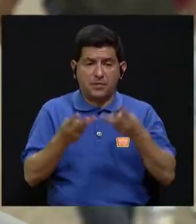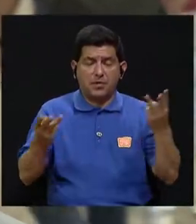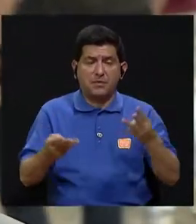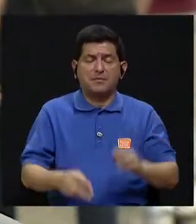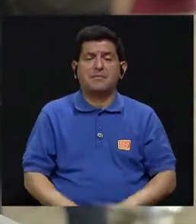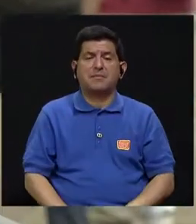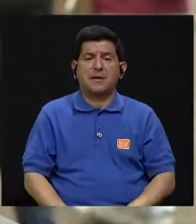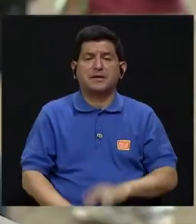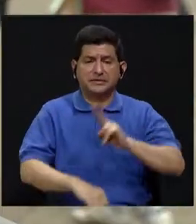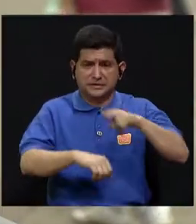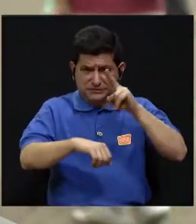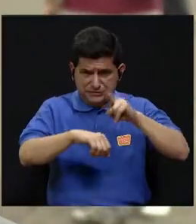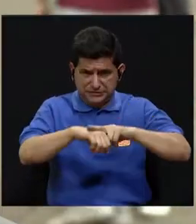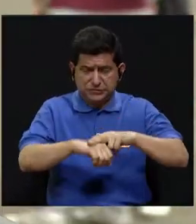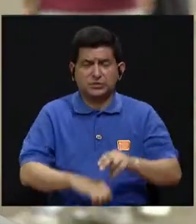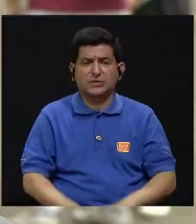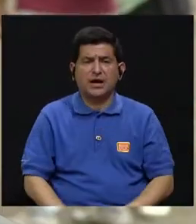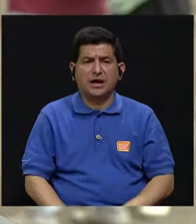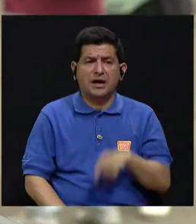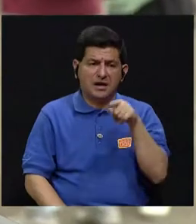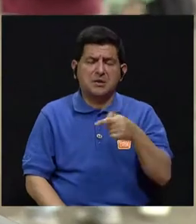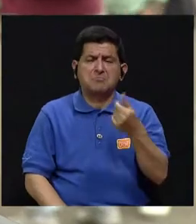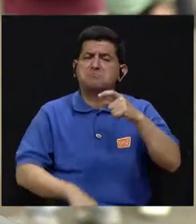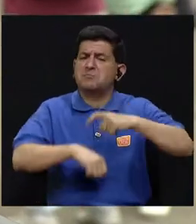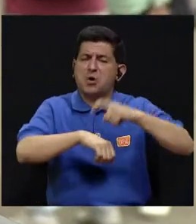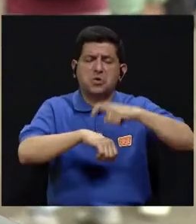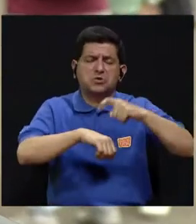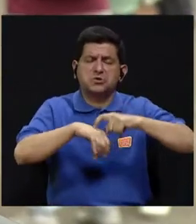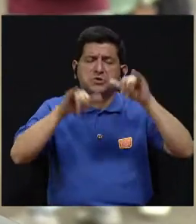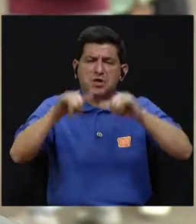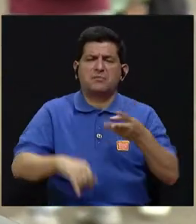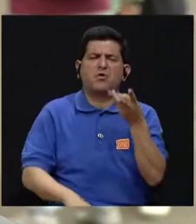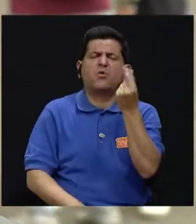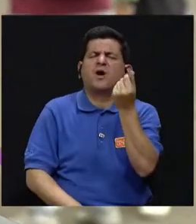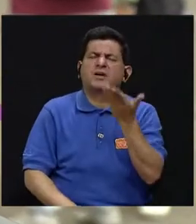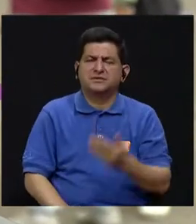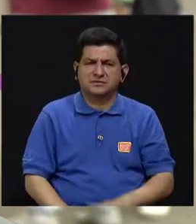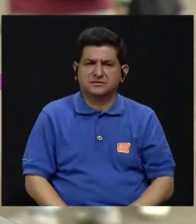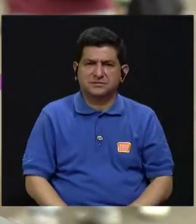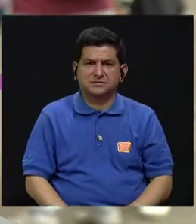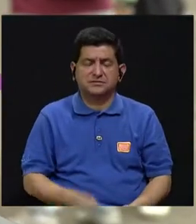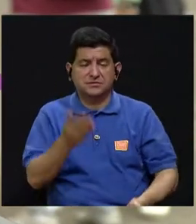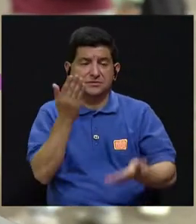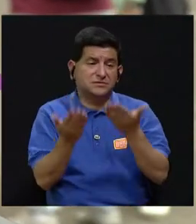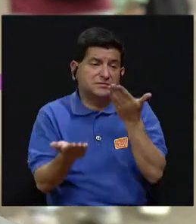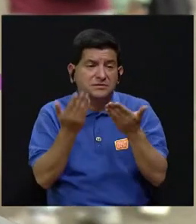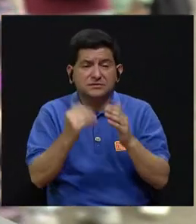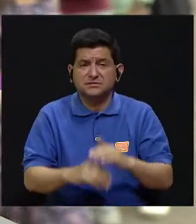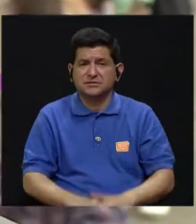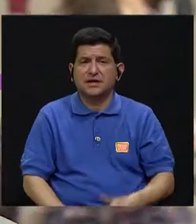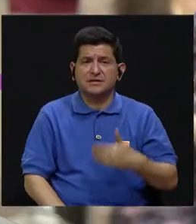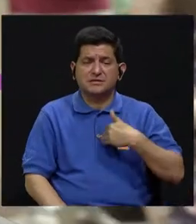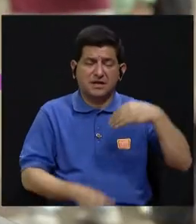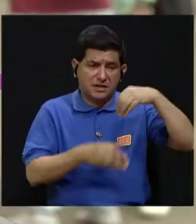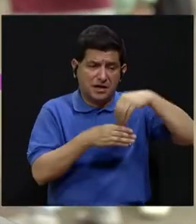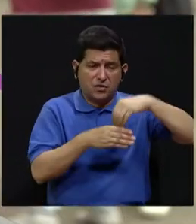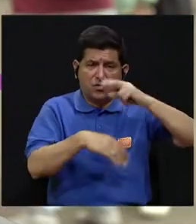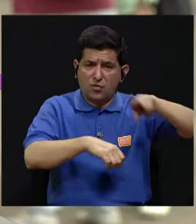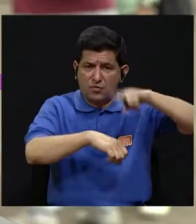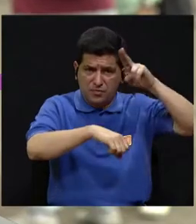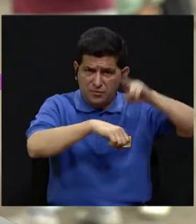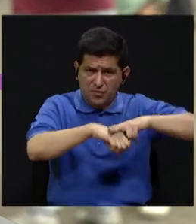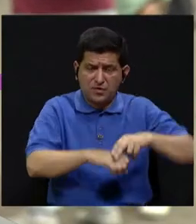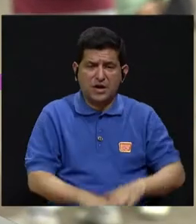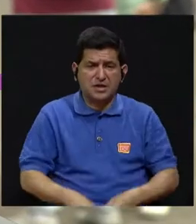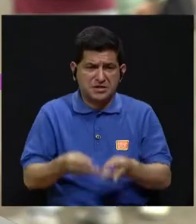materia orgánica, pues sí tiene tiempos de estadía relativamente cortos, por decirlo así. ¿Cuánto podría decir? Estamos hablando de que hay compuestos orgánicos